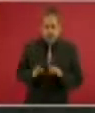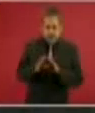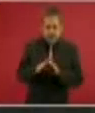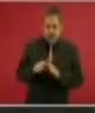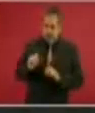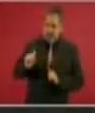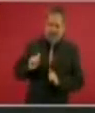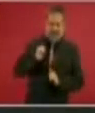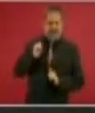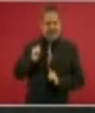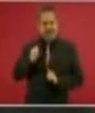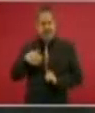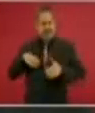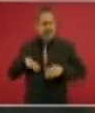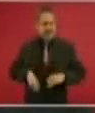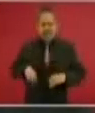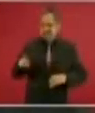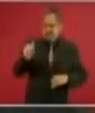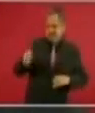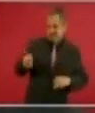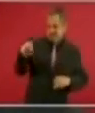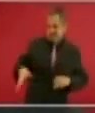ganancia a costa de lo que sea.